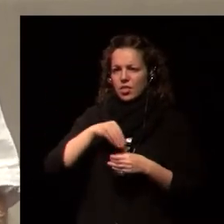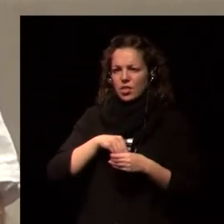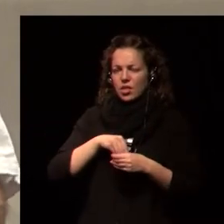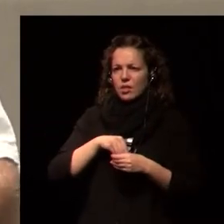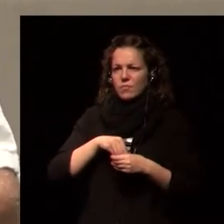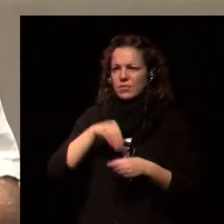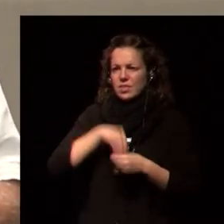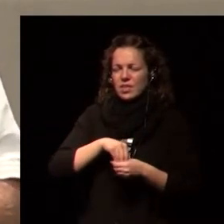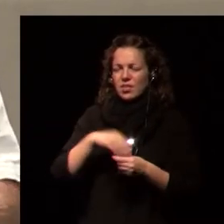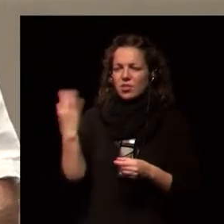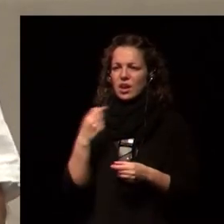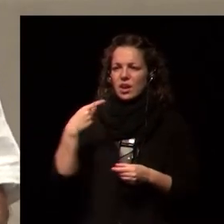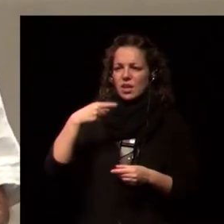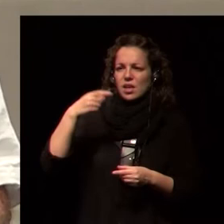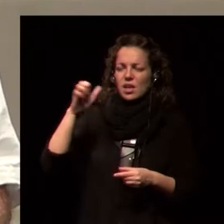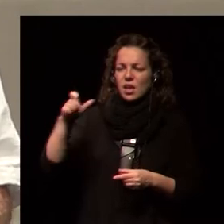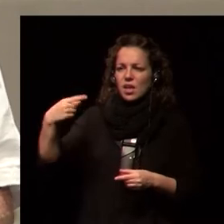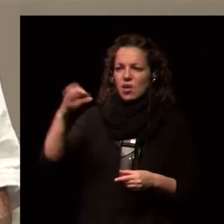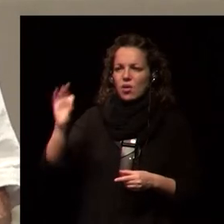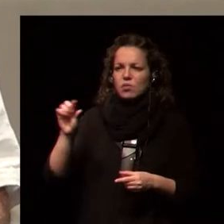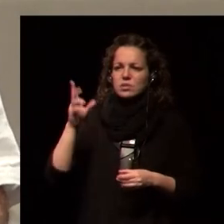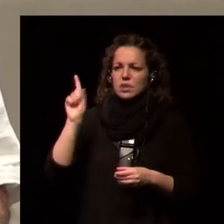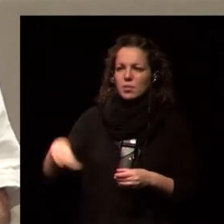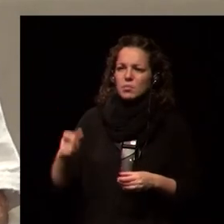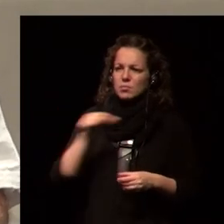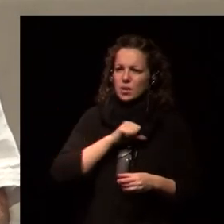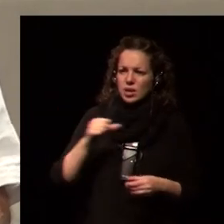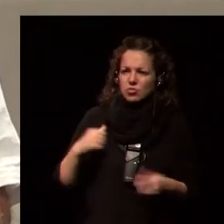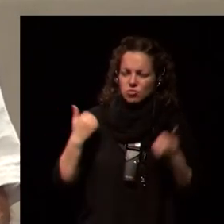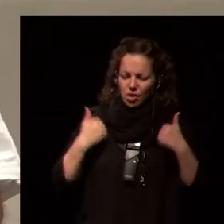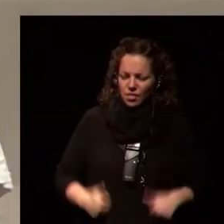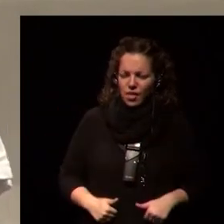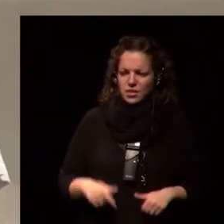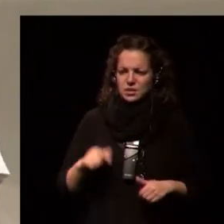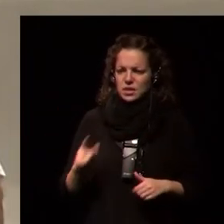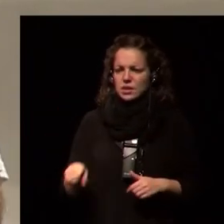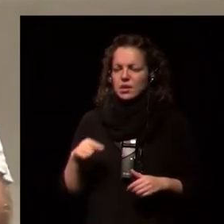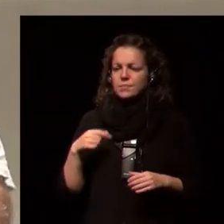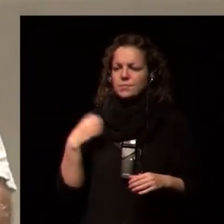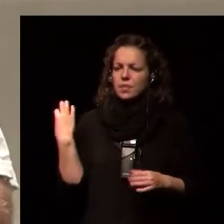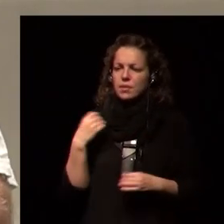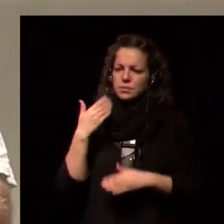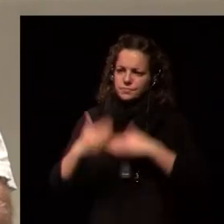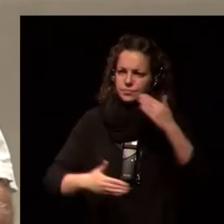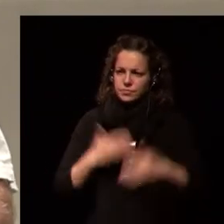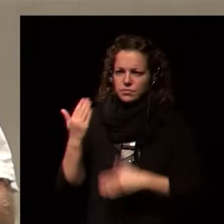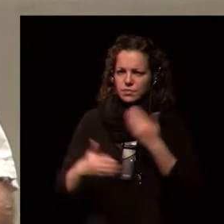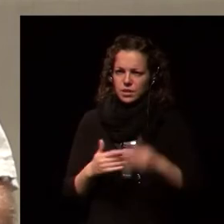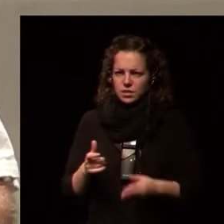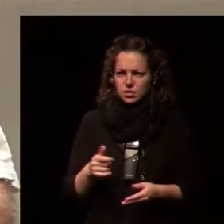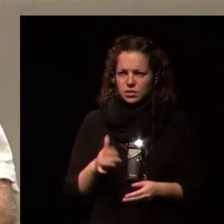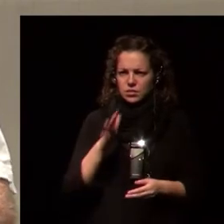que queda muchísimo trabajo por hacer. Y pensando así, vamos a seguir también la senda de